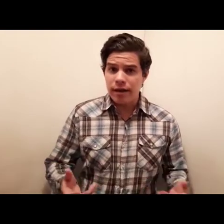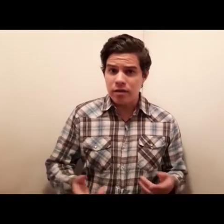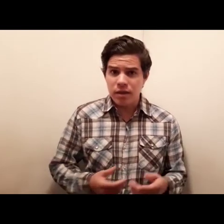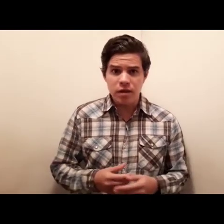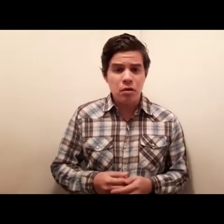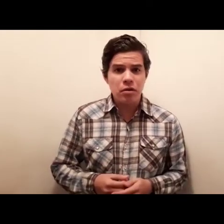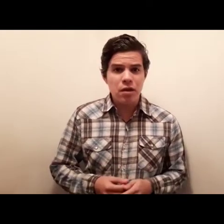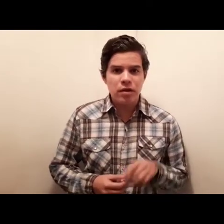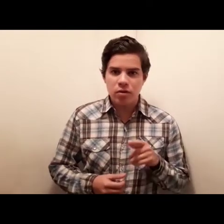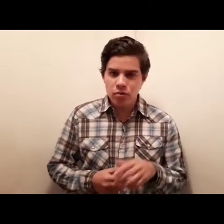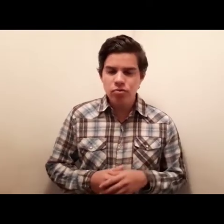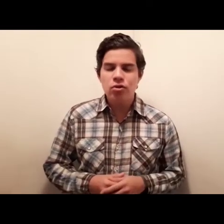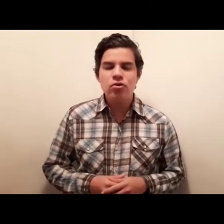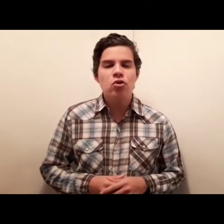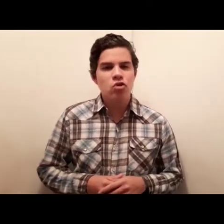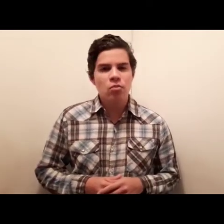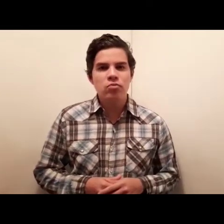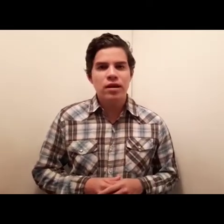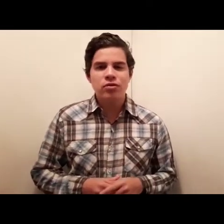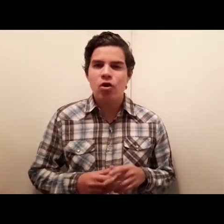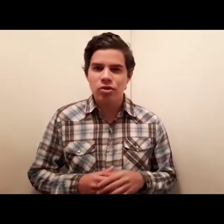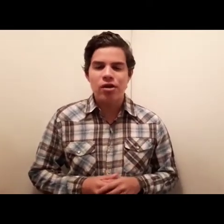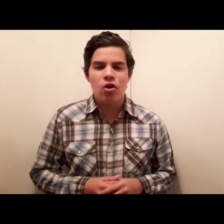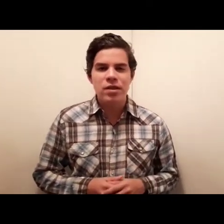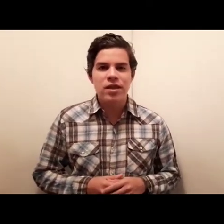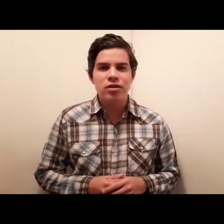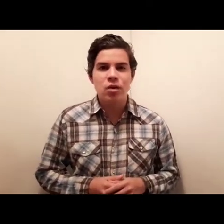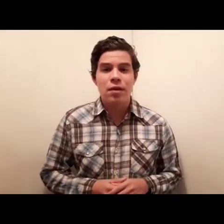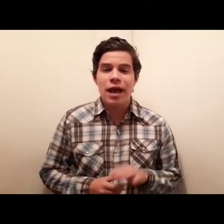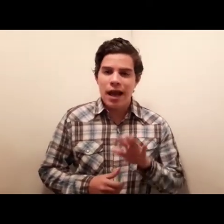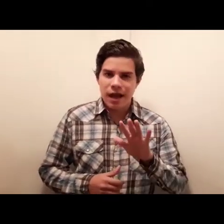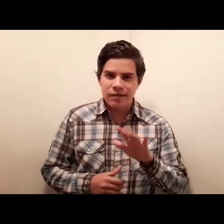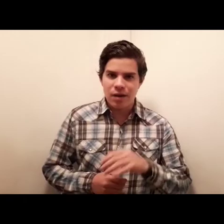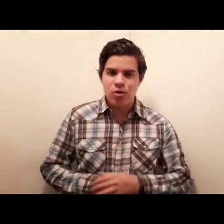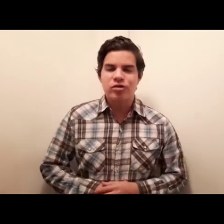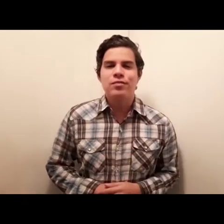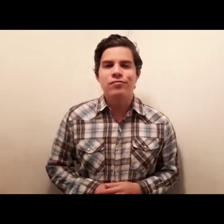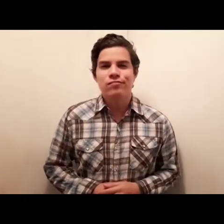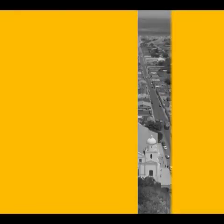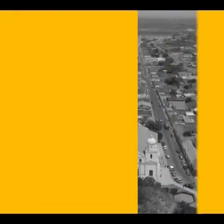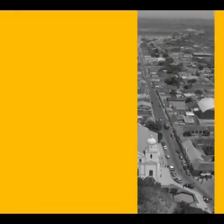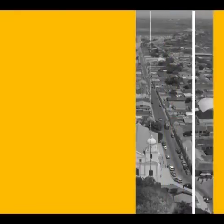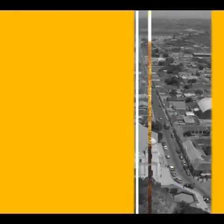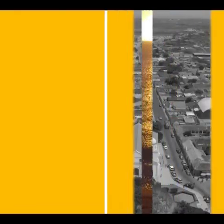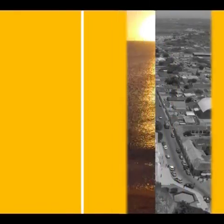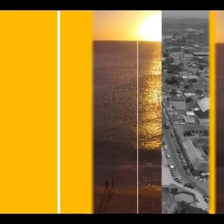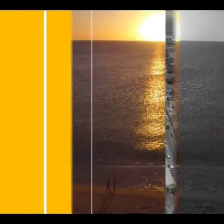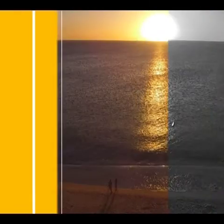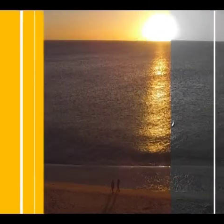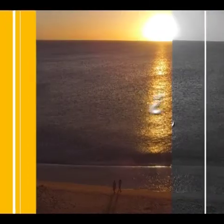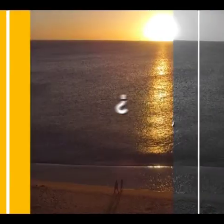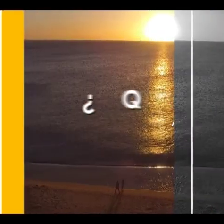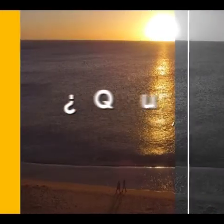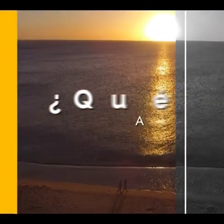Recuerda seguir las medidas preventivas. Juntos somos más contra el COVID-19. Hasta la próxima.